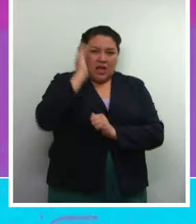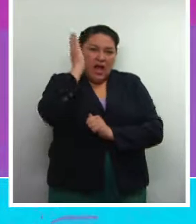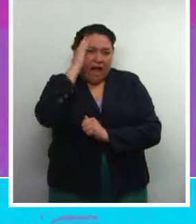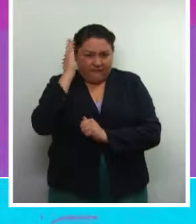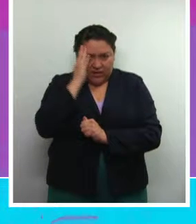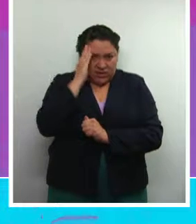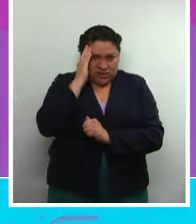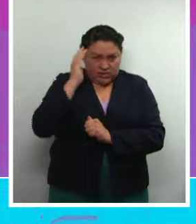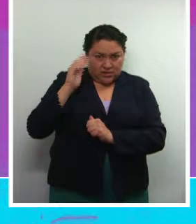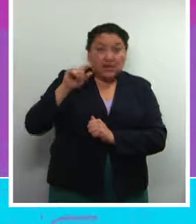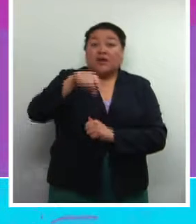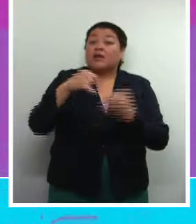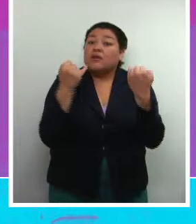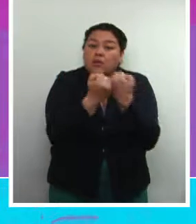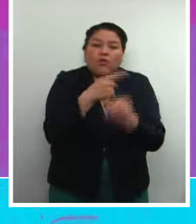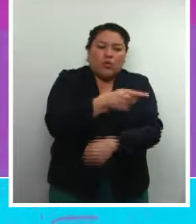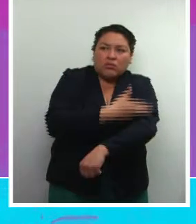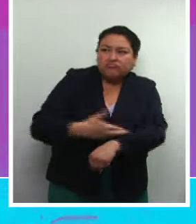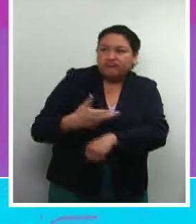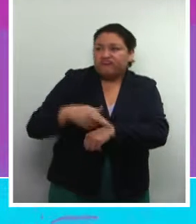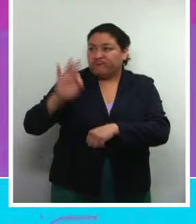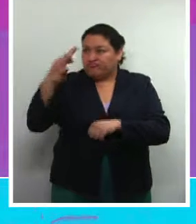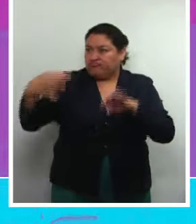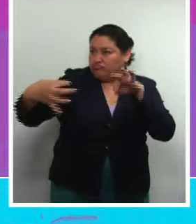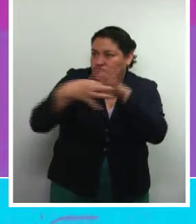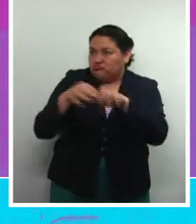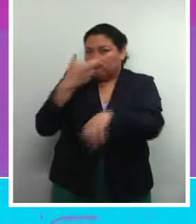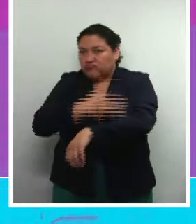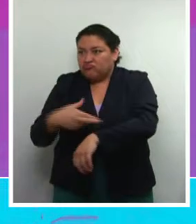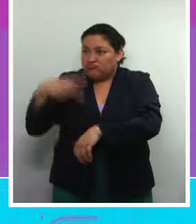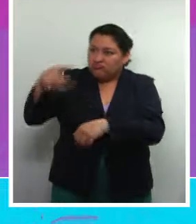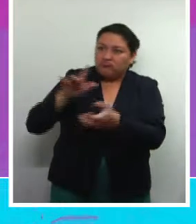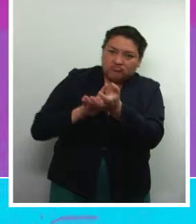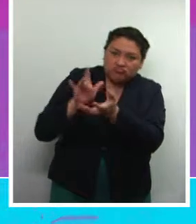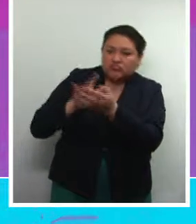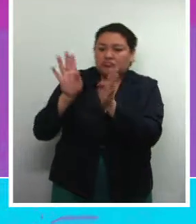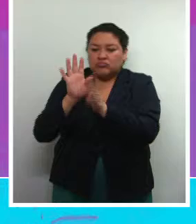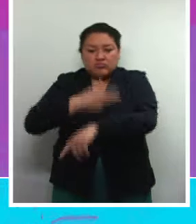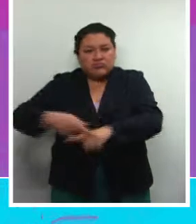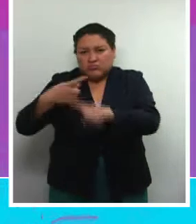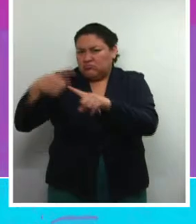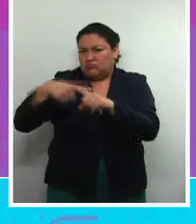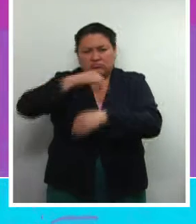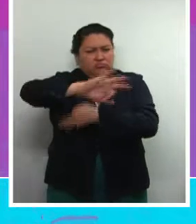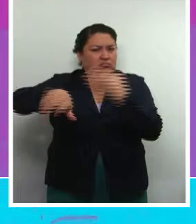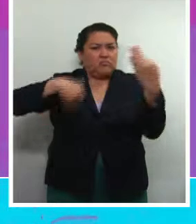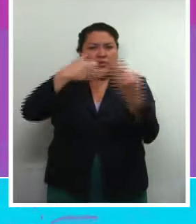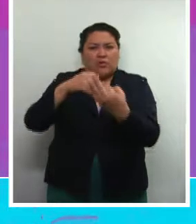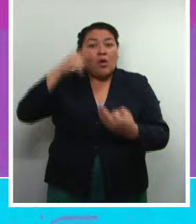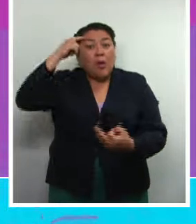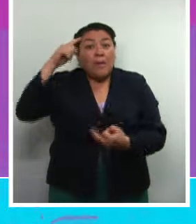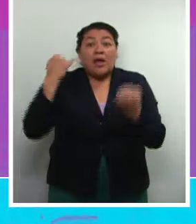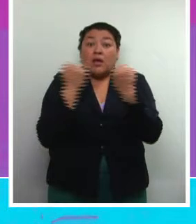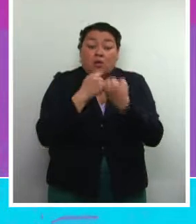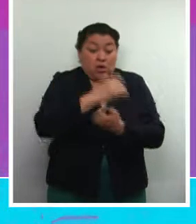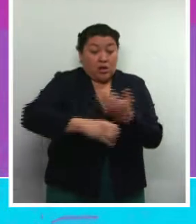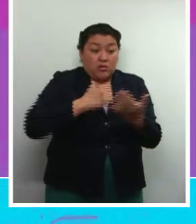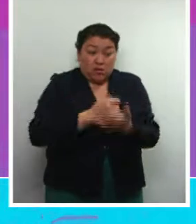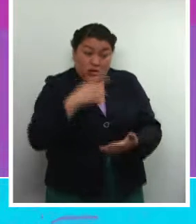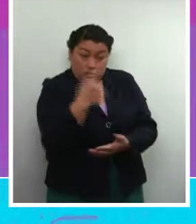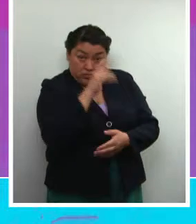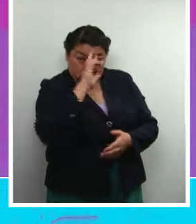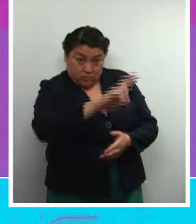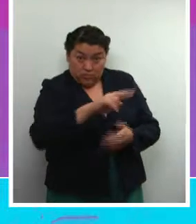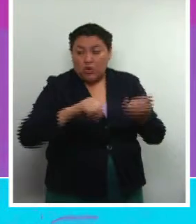cooperación y coordinación con la Federación sin que se vulnere la autonomía de la ciudad y